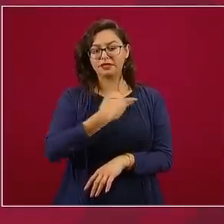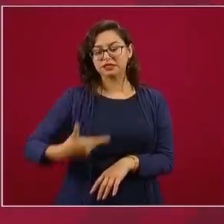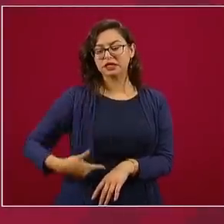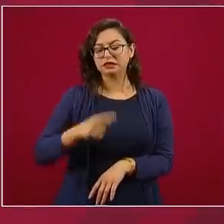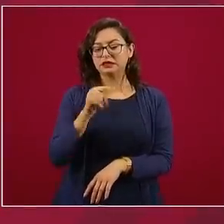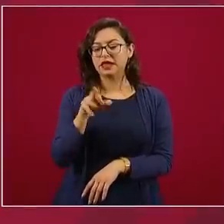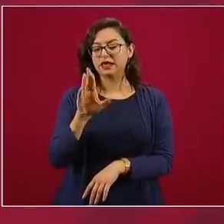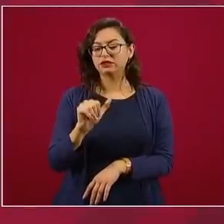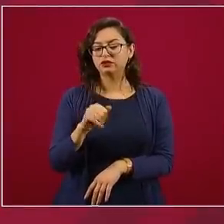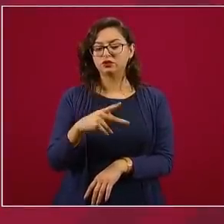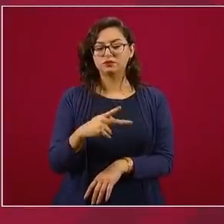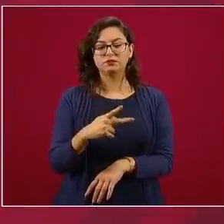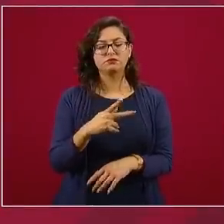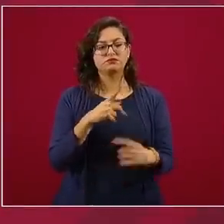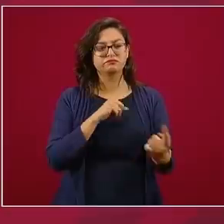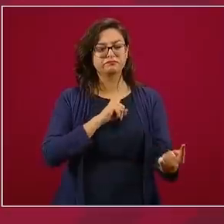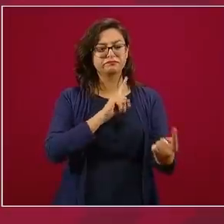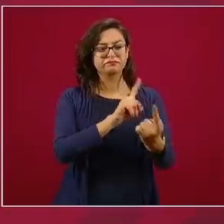Se platicó